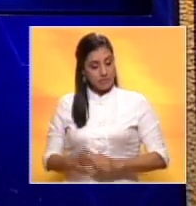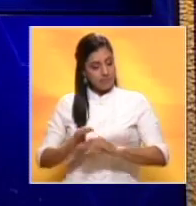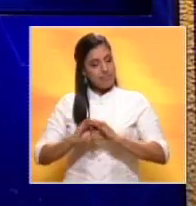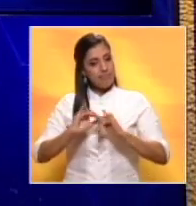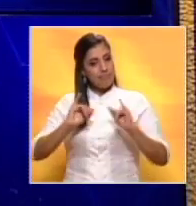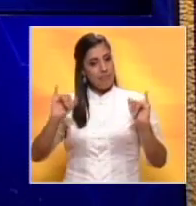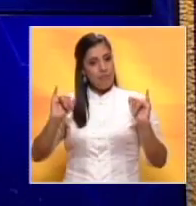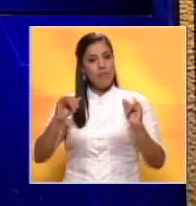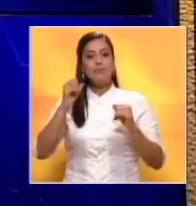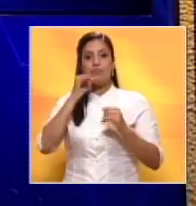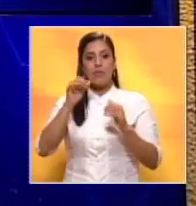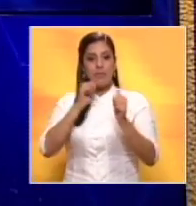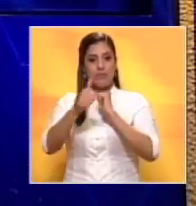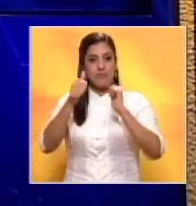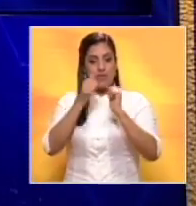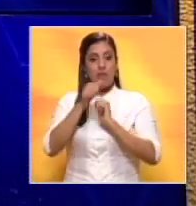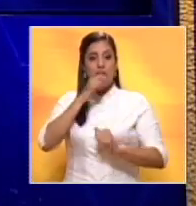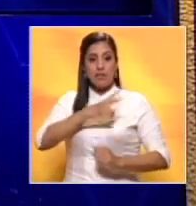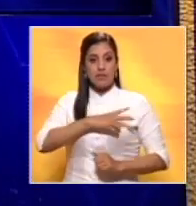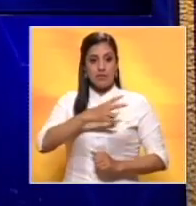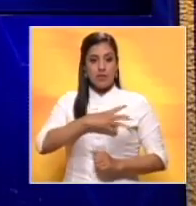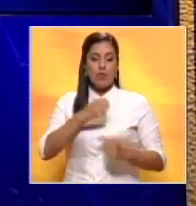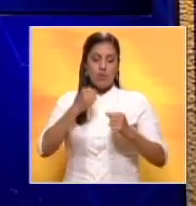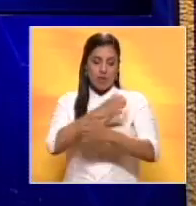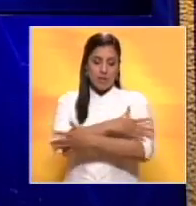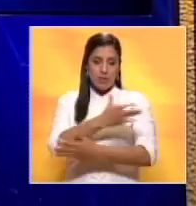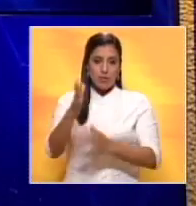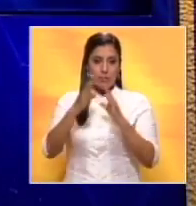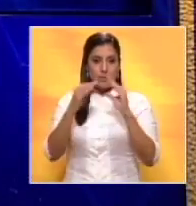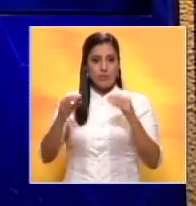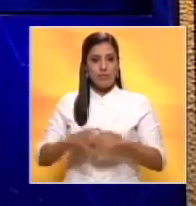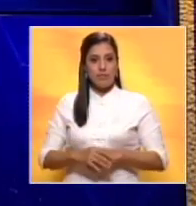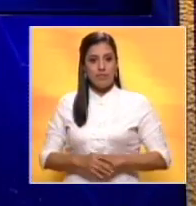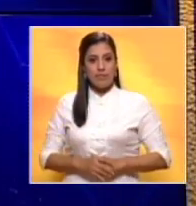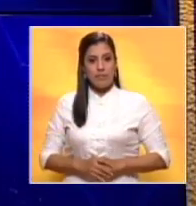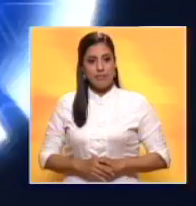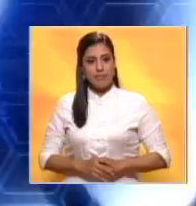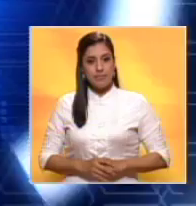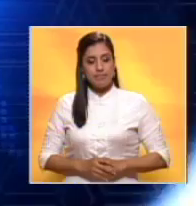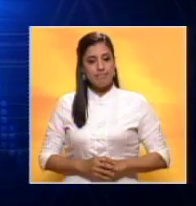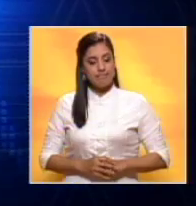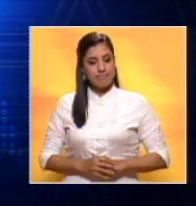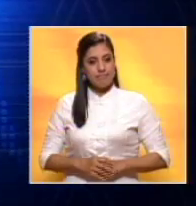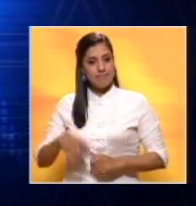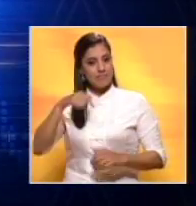Así ponemos punto final a la información deportiva en su noticiero Venevisión. Un fuerte abrazo para todos.